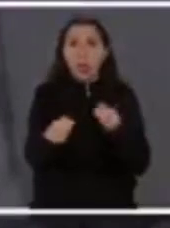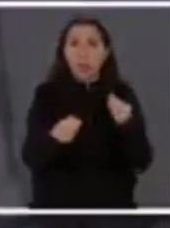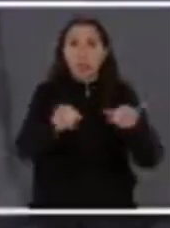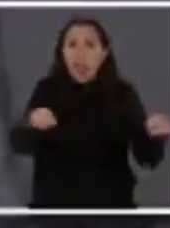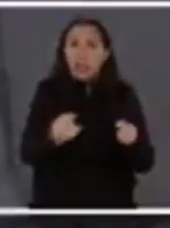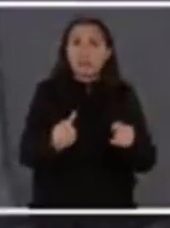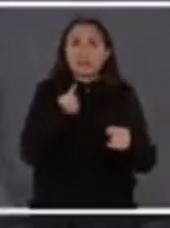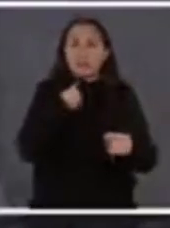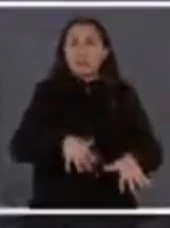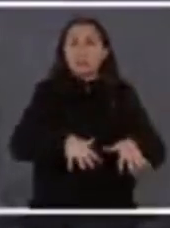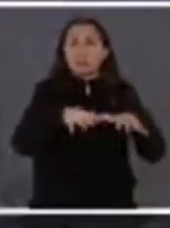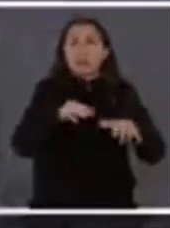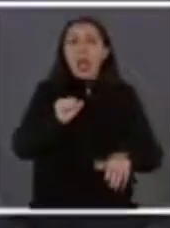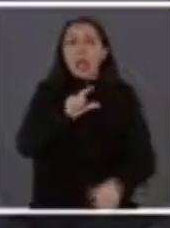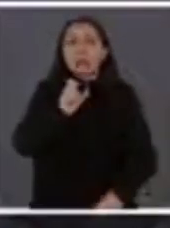afectado.